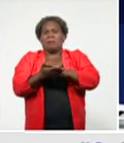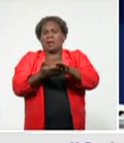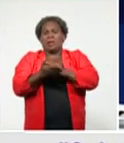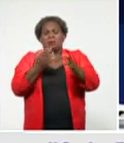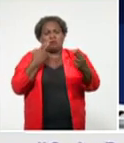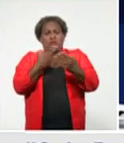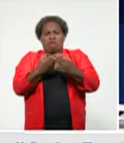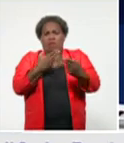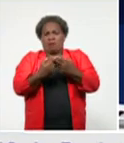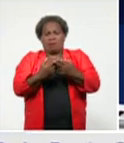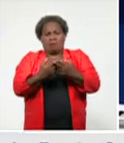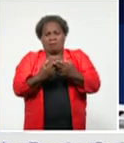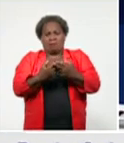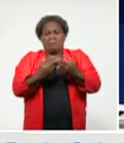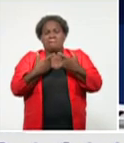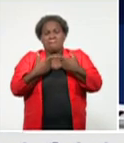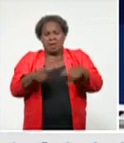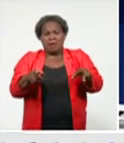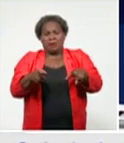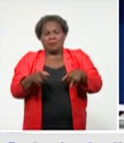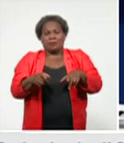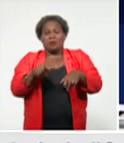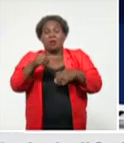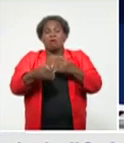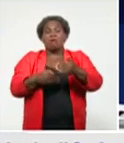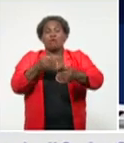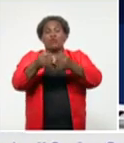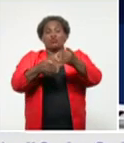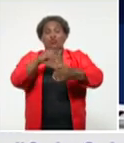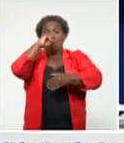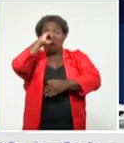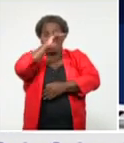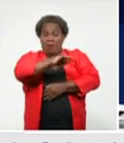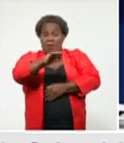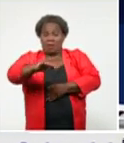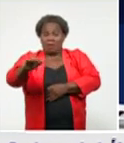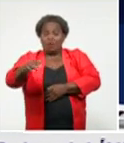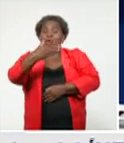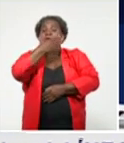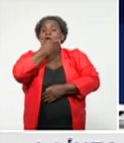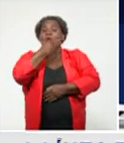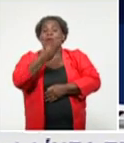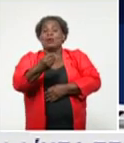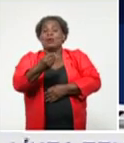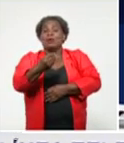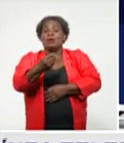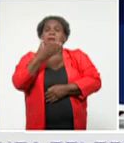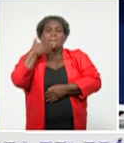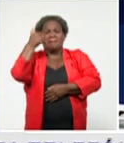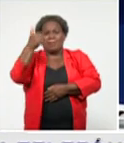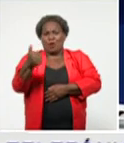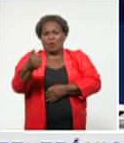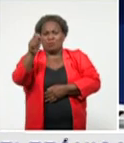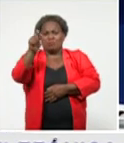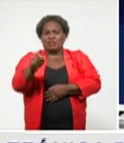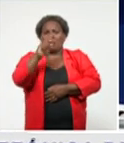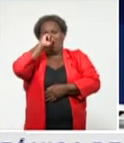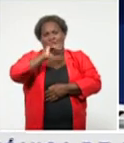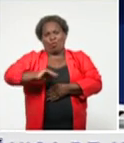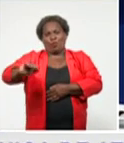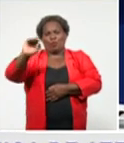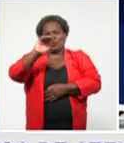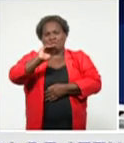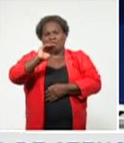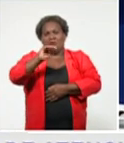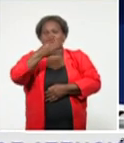bueno, se ha planteado que la evolución en niños y en jóvenes es más favorable que en las personas de la tercera